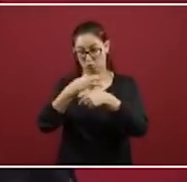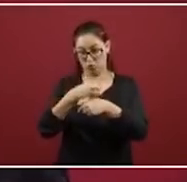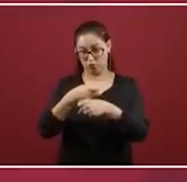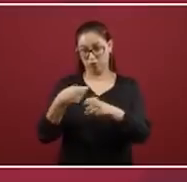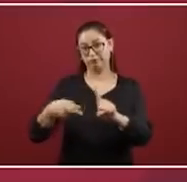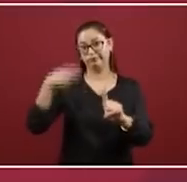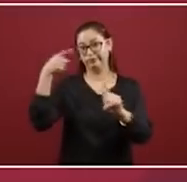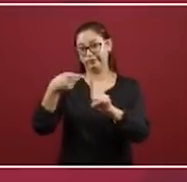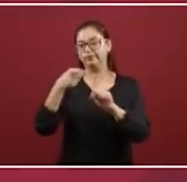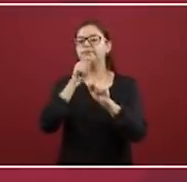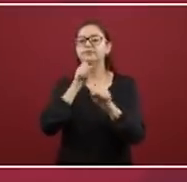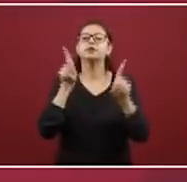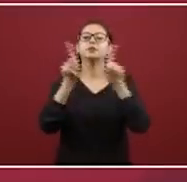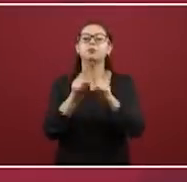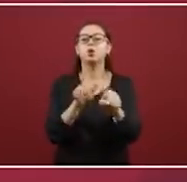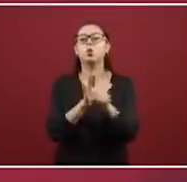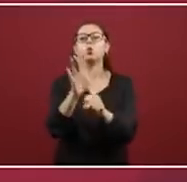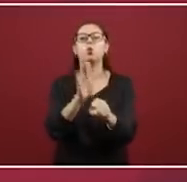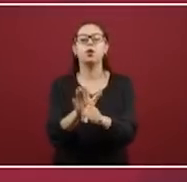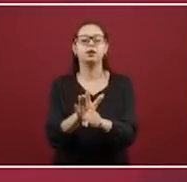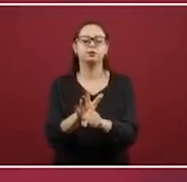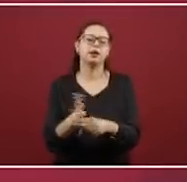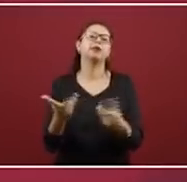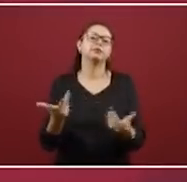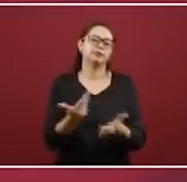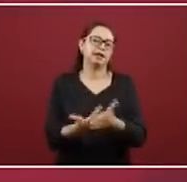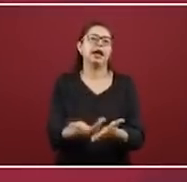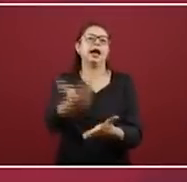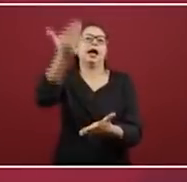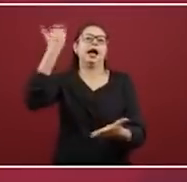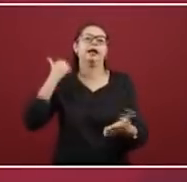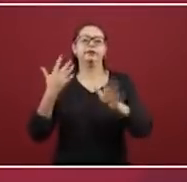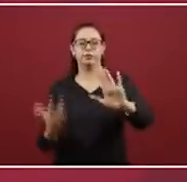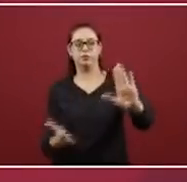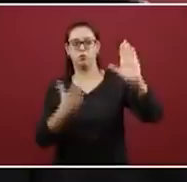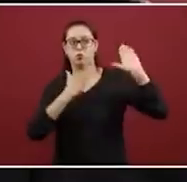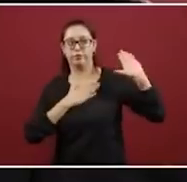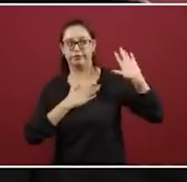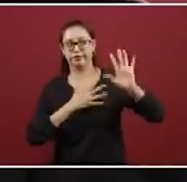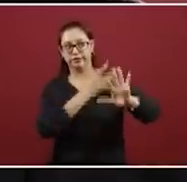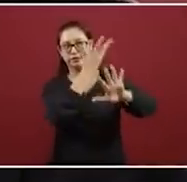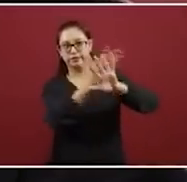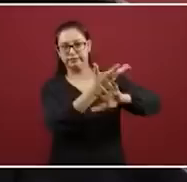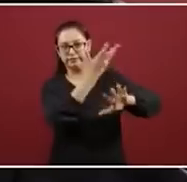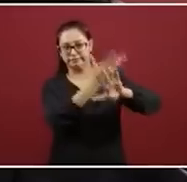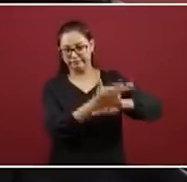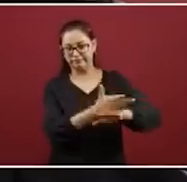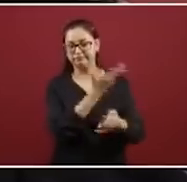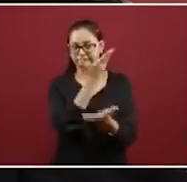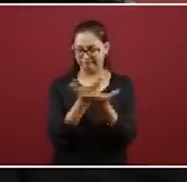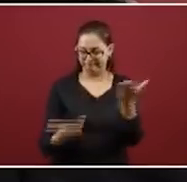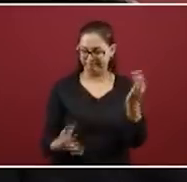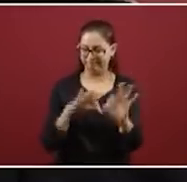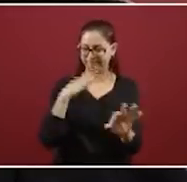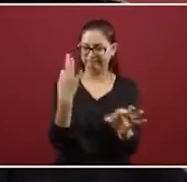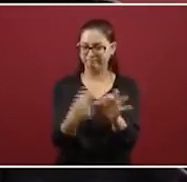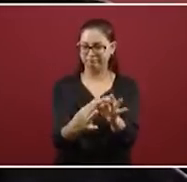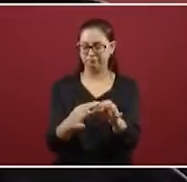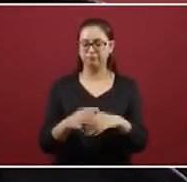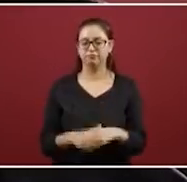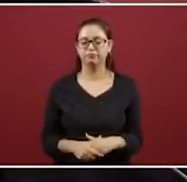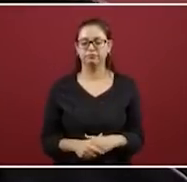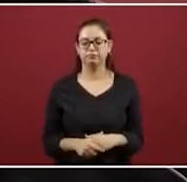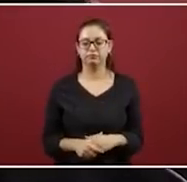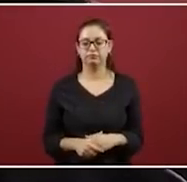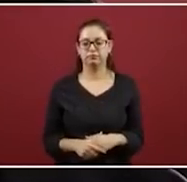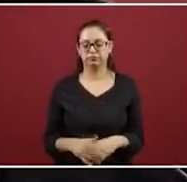Se cumple con el compromiso que se hizo con el gobierno de Estados Unidos.